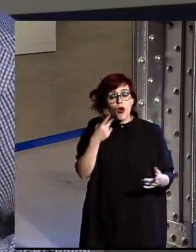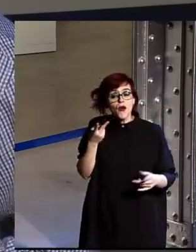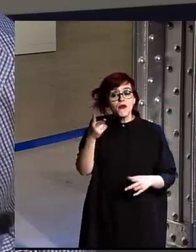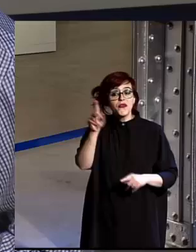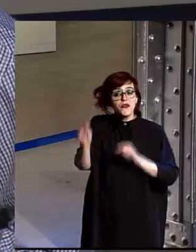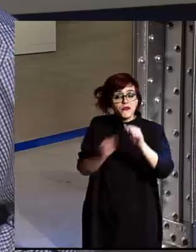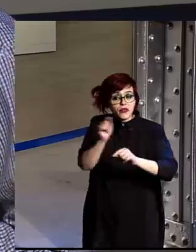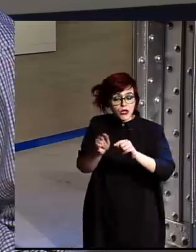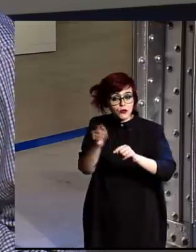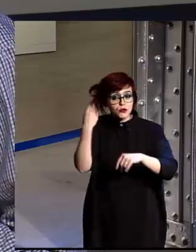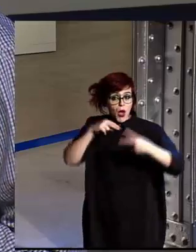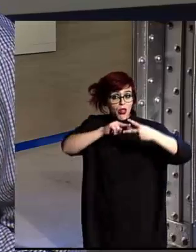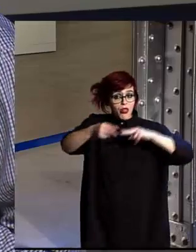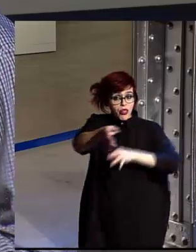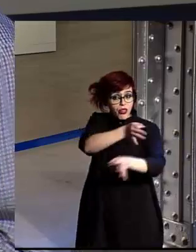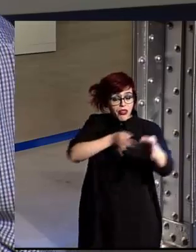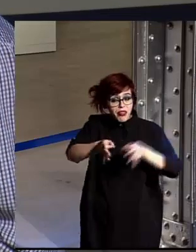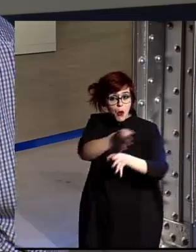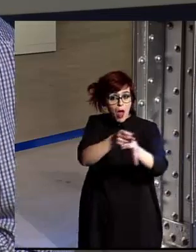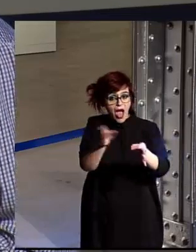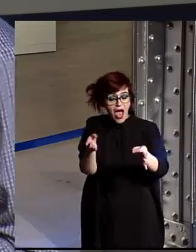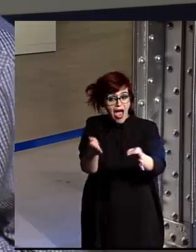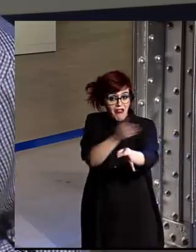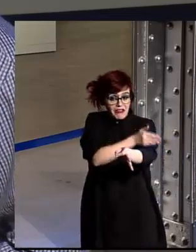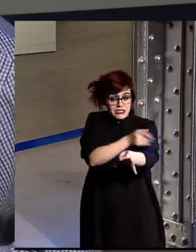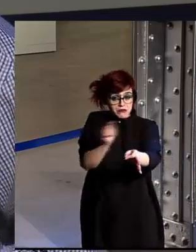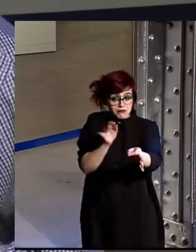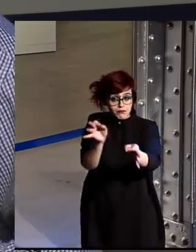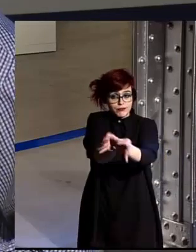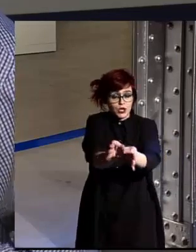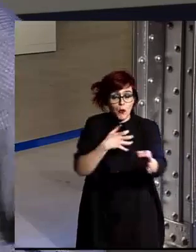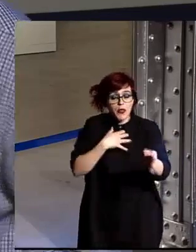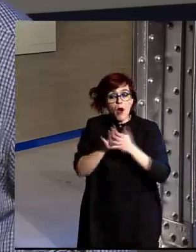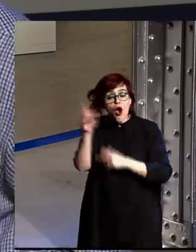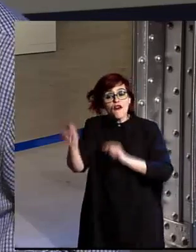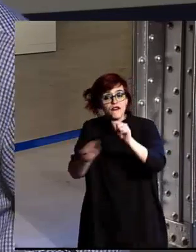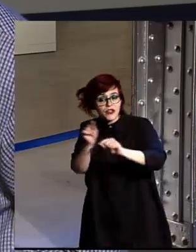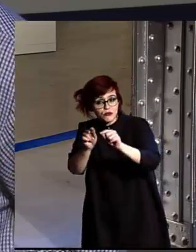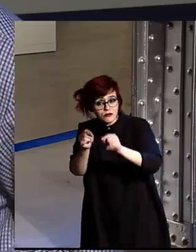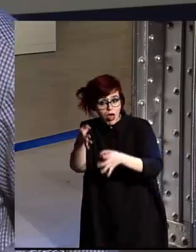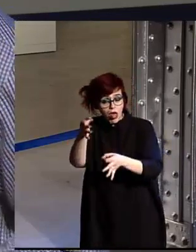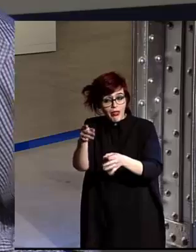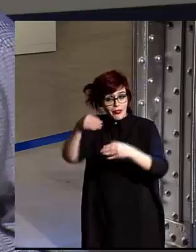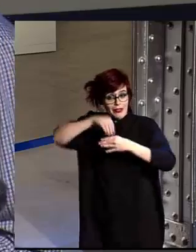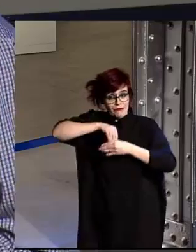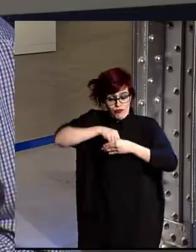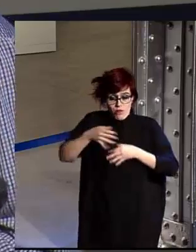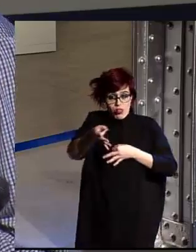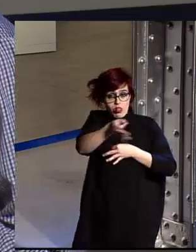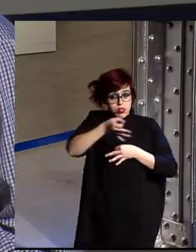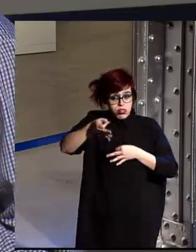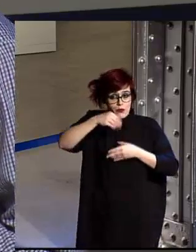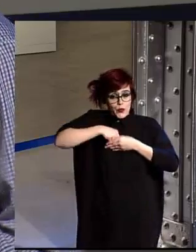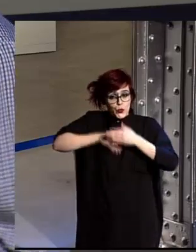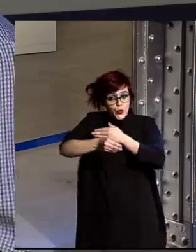virus anterior a la de las células no tendría mucho sentido, porque como hemos visto antes, no tienen metabolismo, no pueden hacer copias de sí mismos si no tienen una célula detrás, y muy